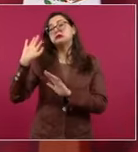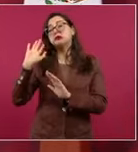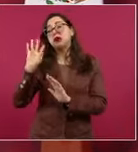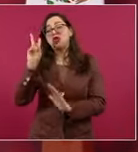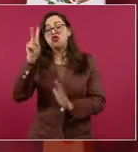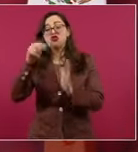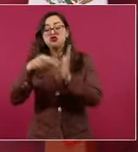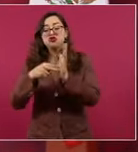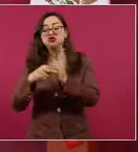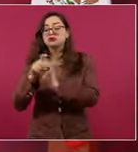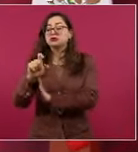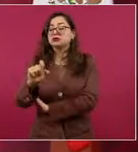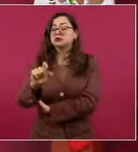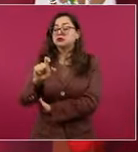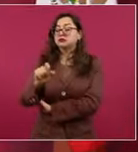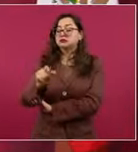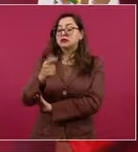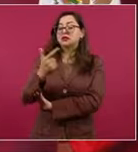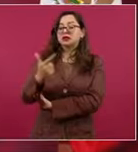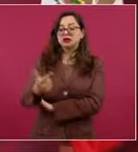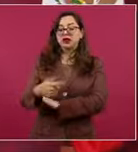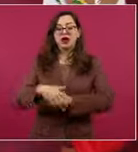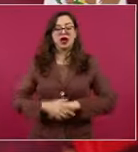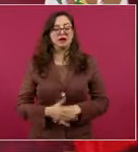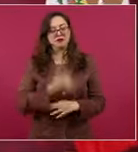Ni que yo fuese junco.